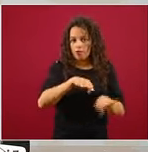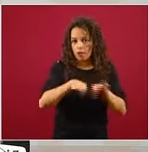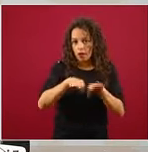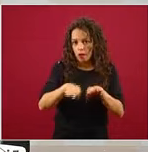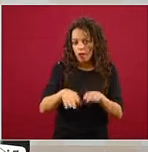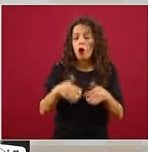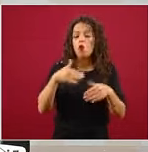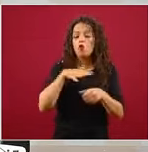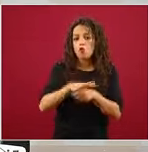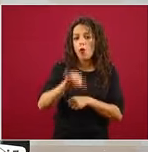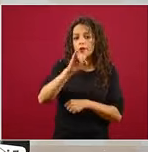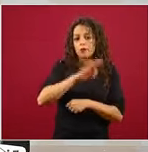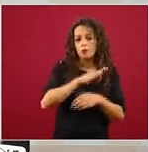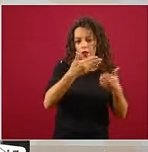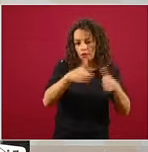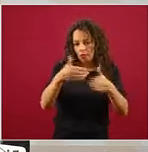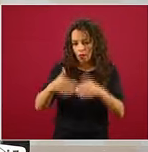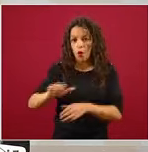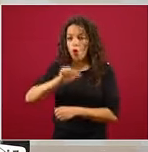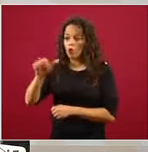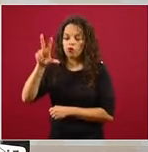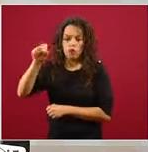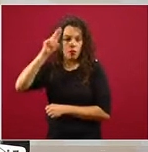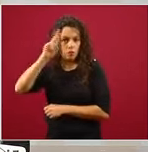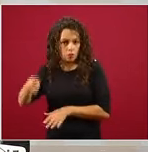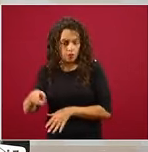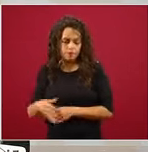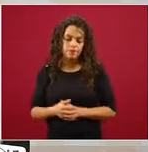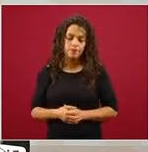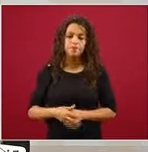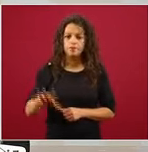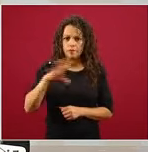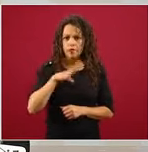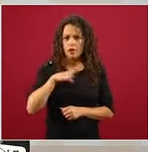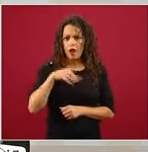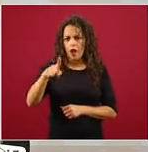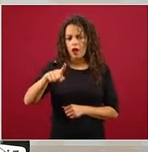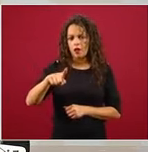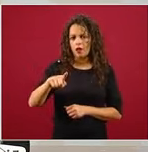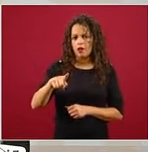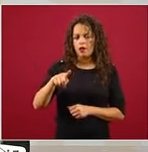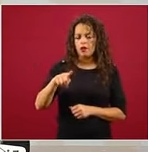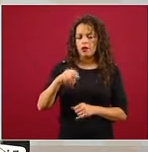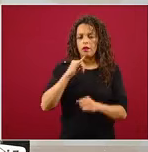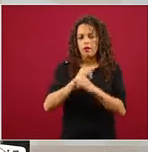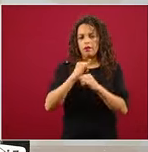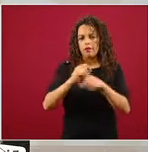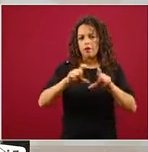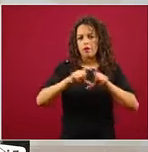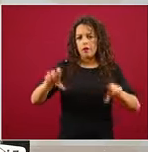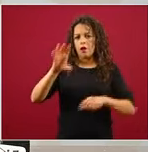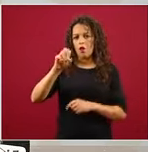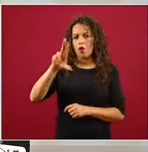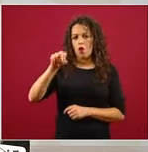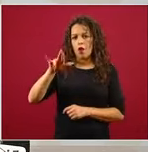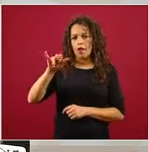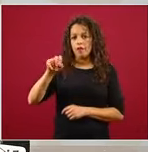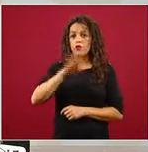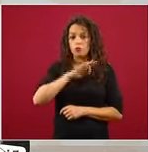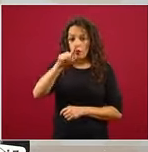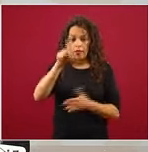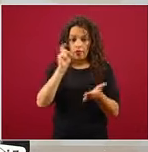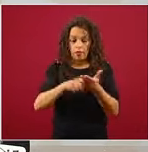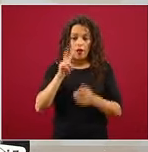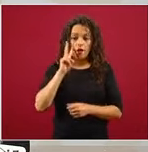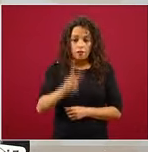y pronto, espero que en el curso de la siguiente semana, tendremos lineamientos semejantes para